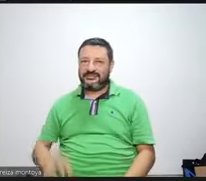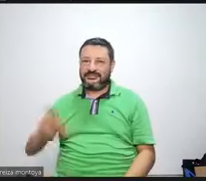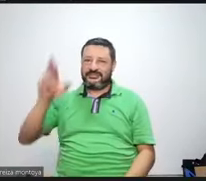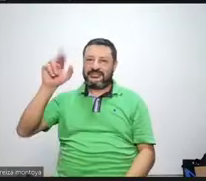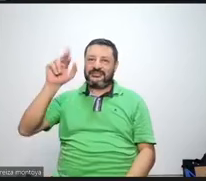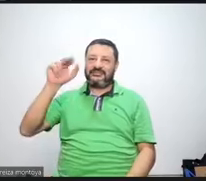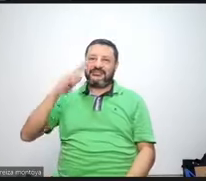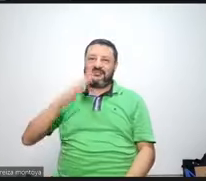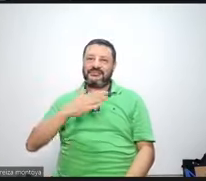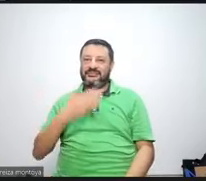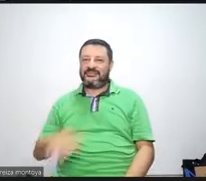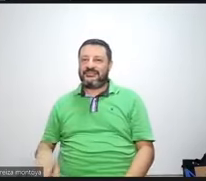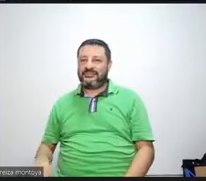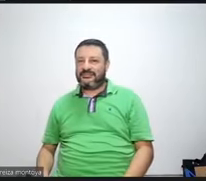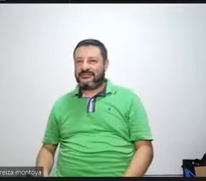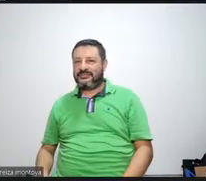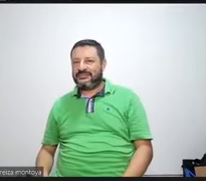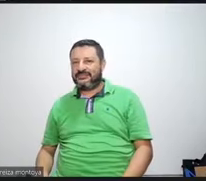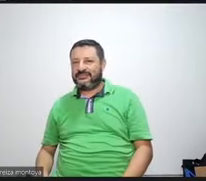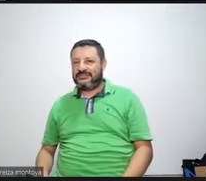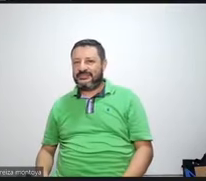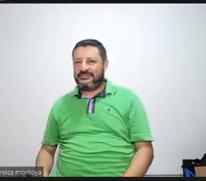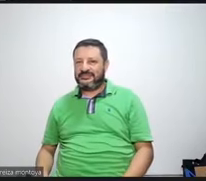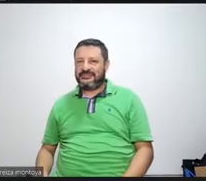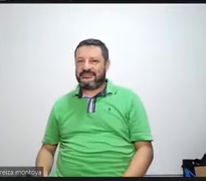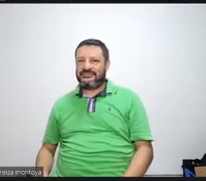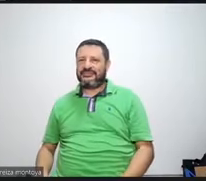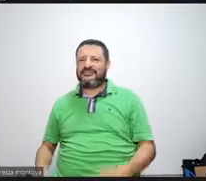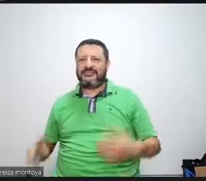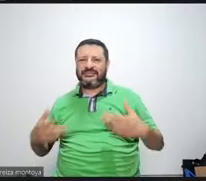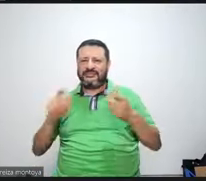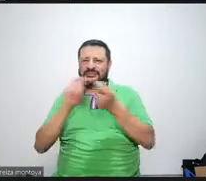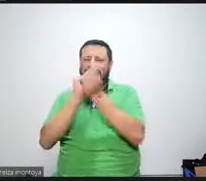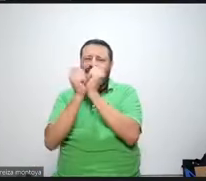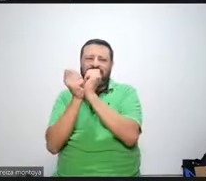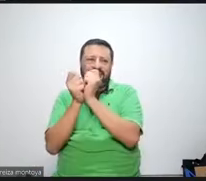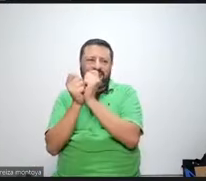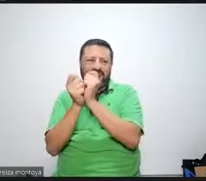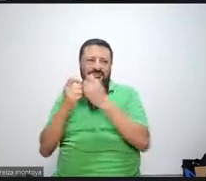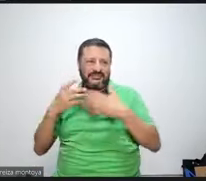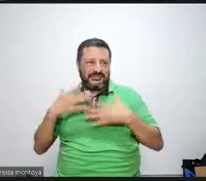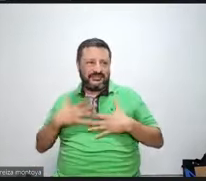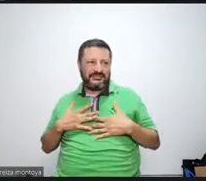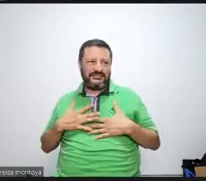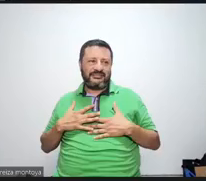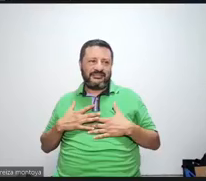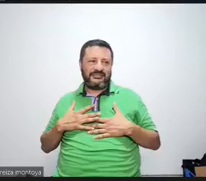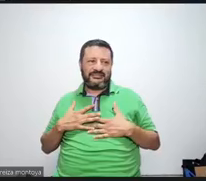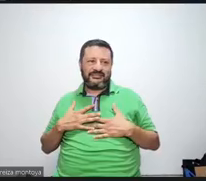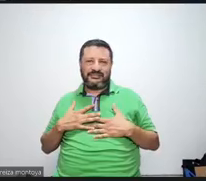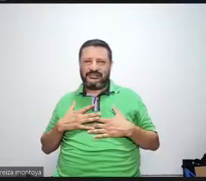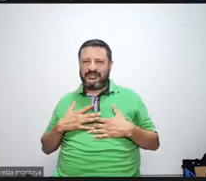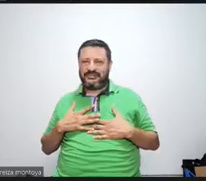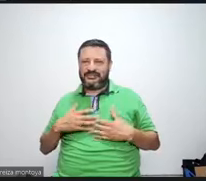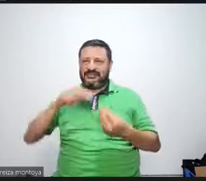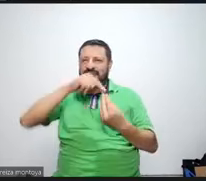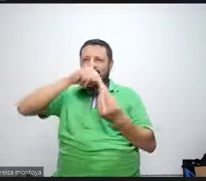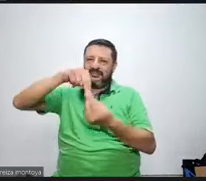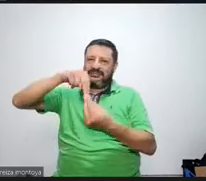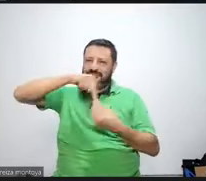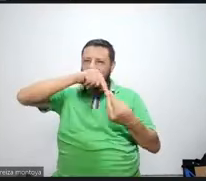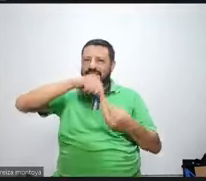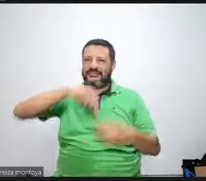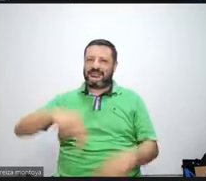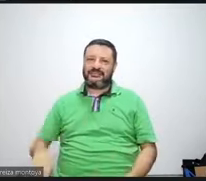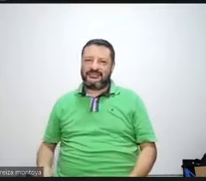estaba como que el cuerpo me estaba cambiando, estaba pasando como por muchas situaciones, entonces como que empecé como